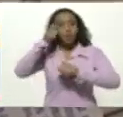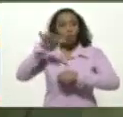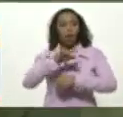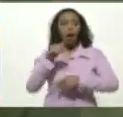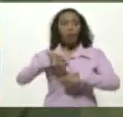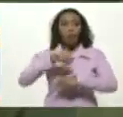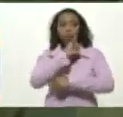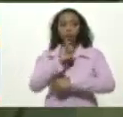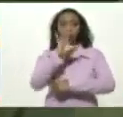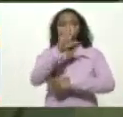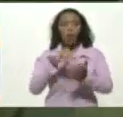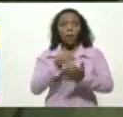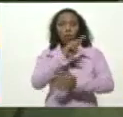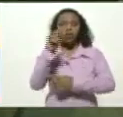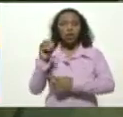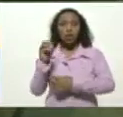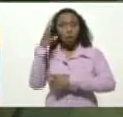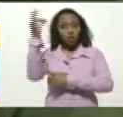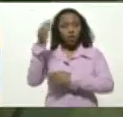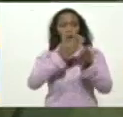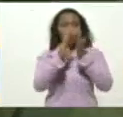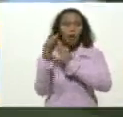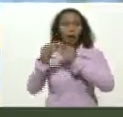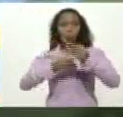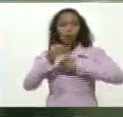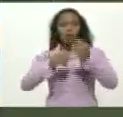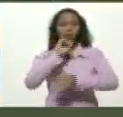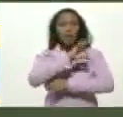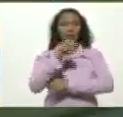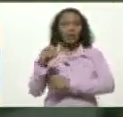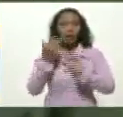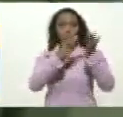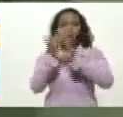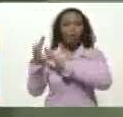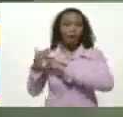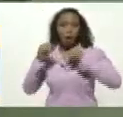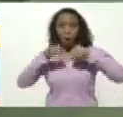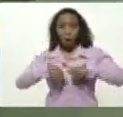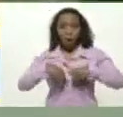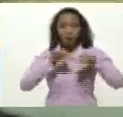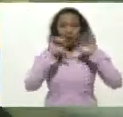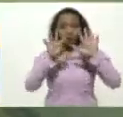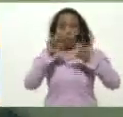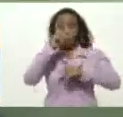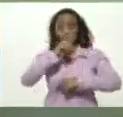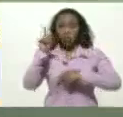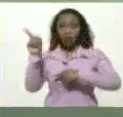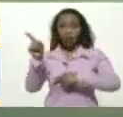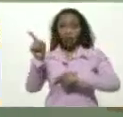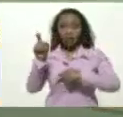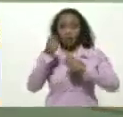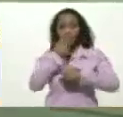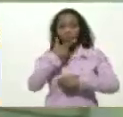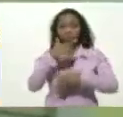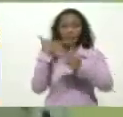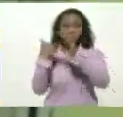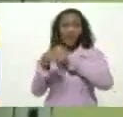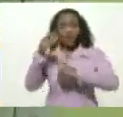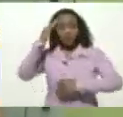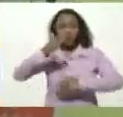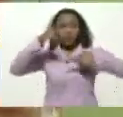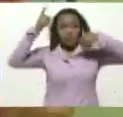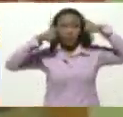de 5.200 consejos comunales y hemos conformado más de 300 comunas. Y hoy al noveno año de ese hermoso mensaje de nuestro